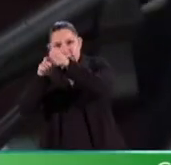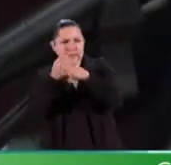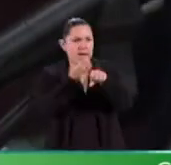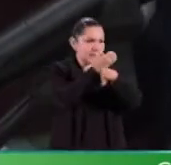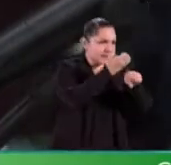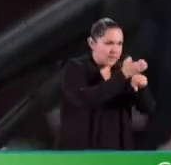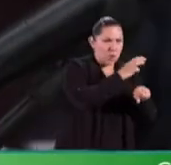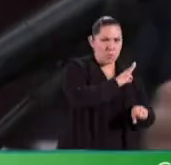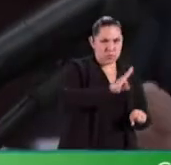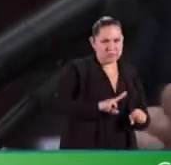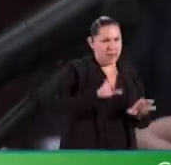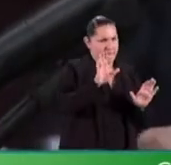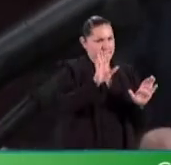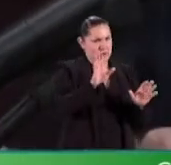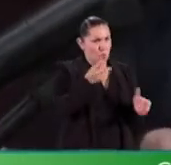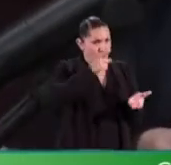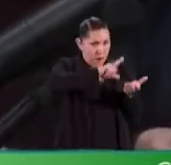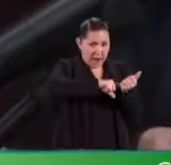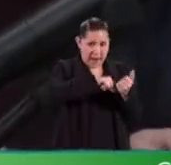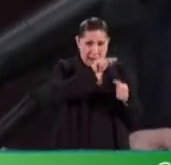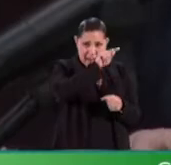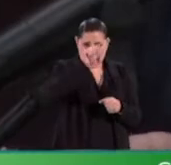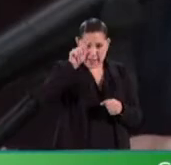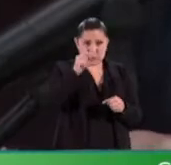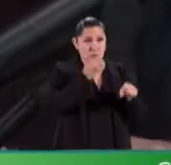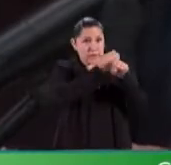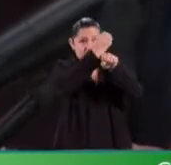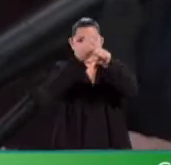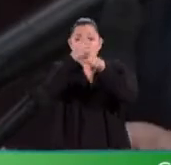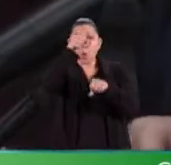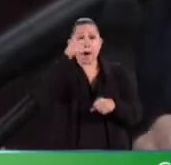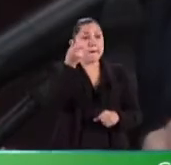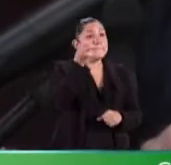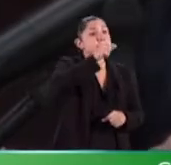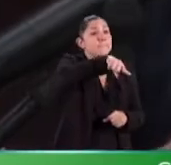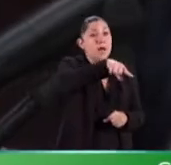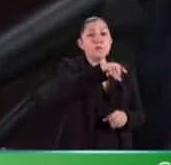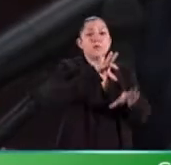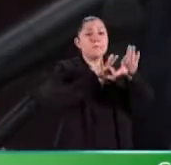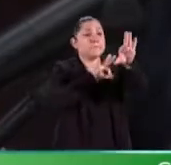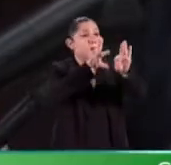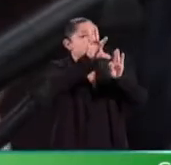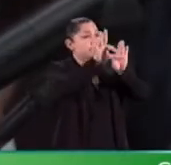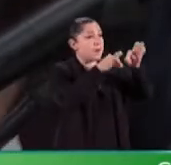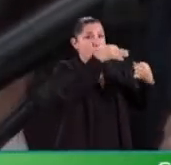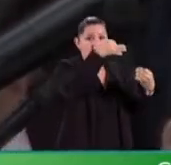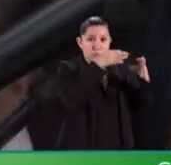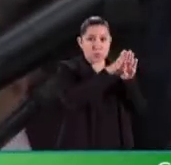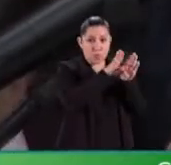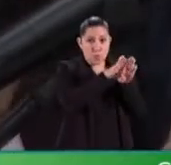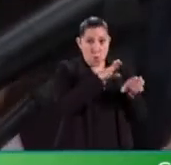puede mandarle a los estados cómo nombrar y designar a sus integrantes